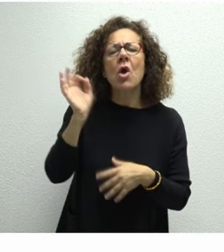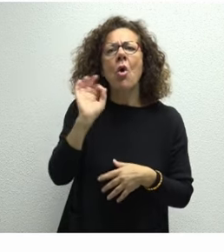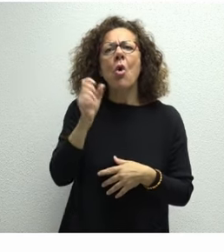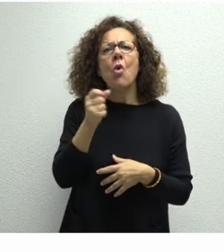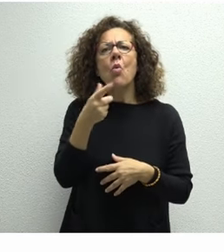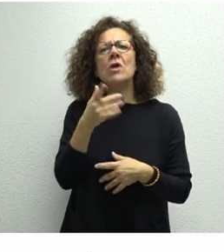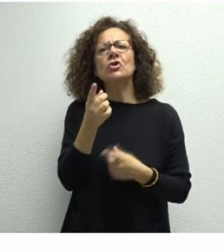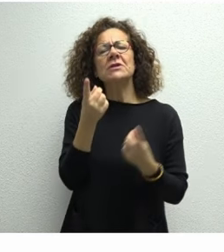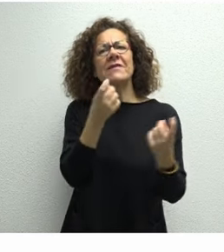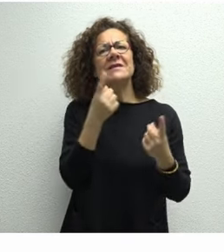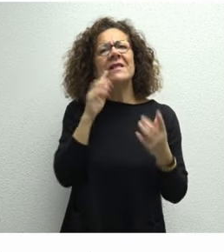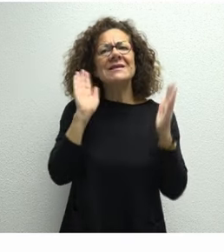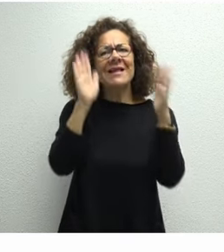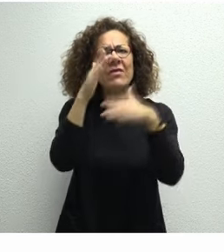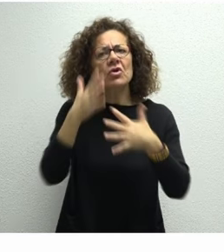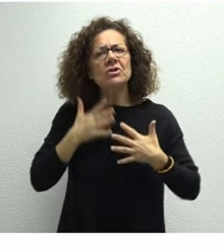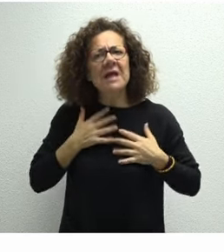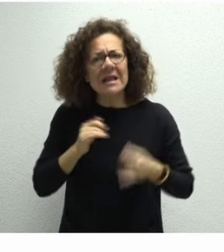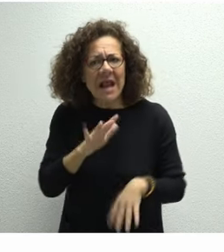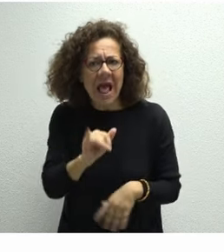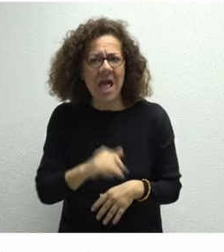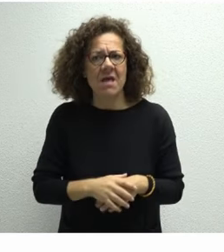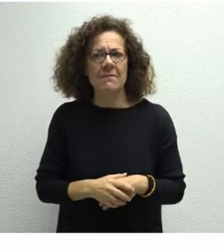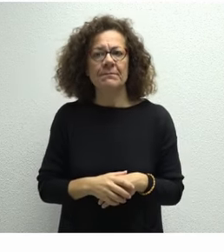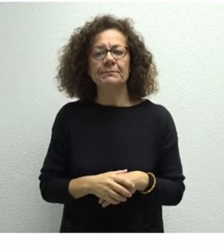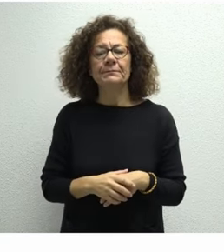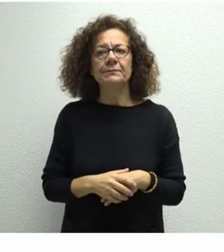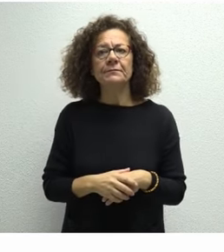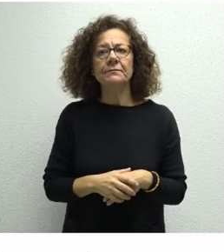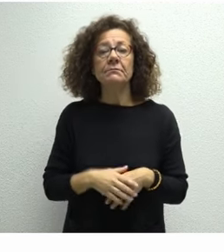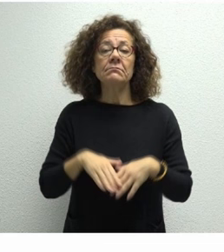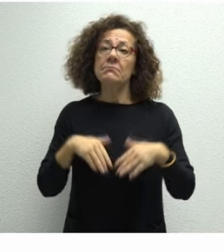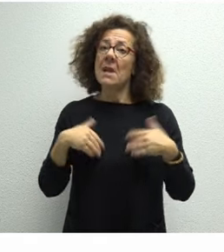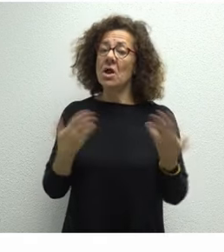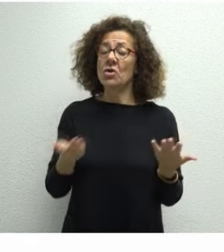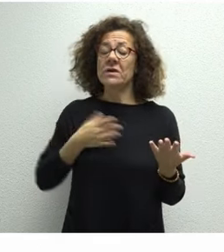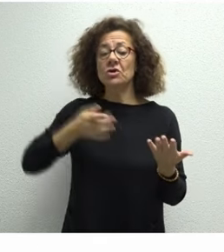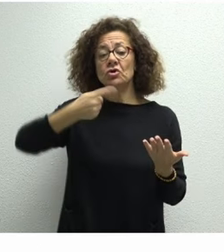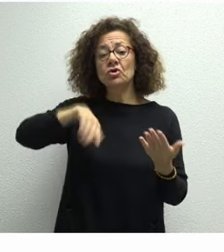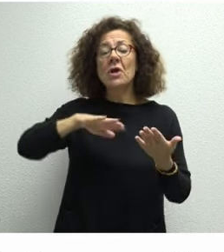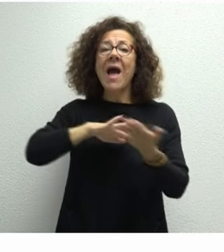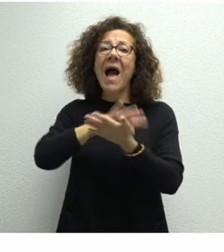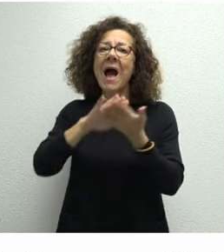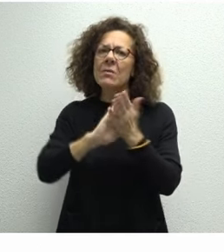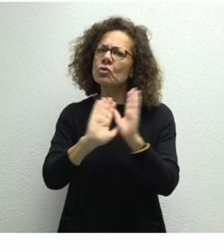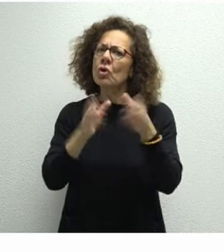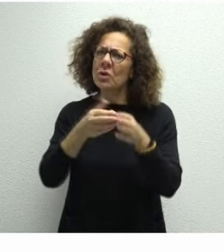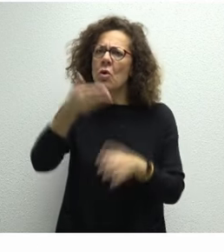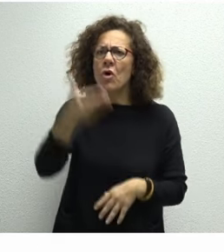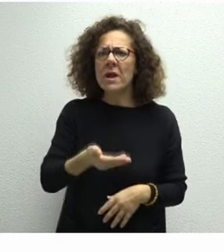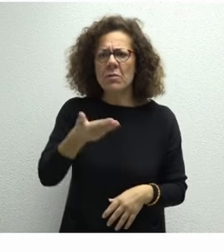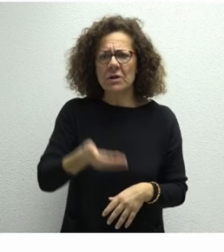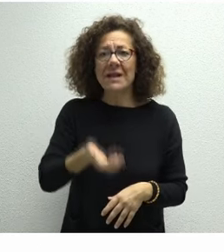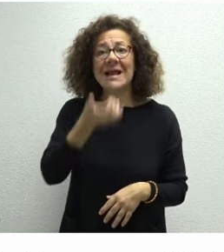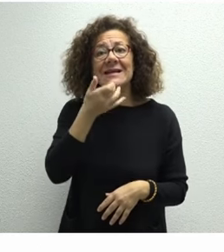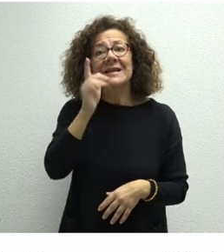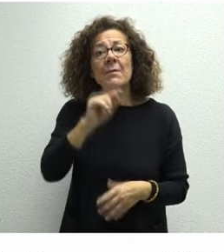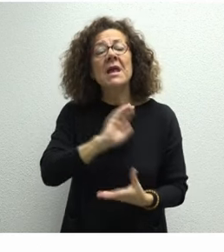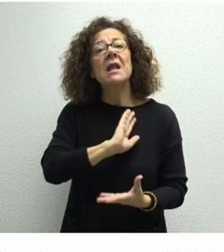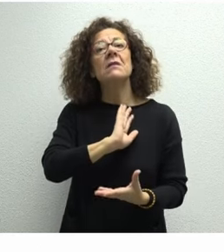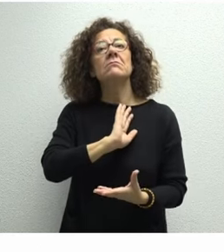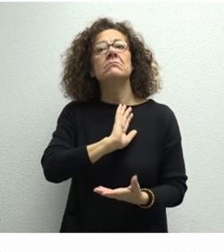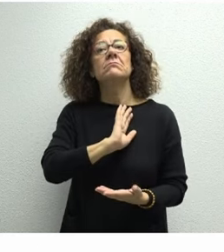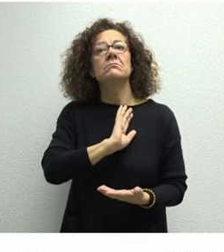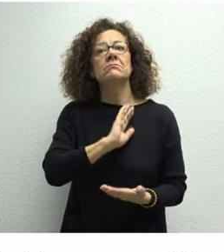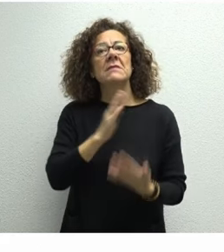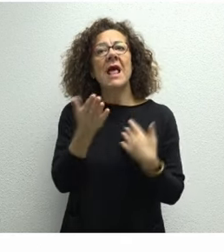tienen necesidades de atención sanitaria no eh Por tanto estamos hablando de un colectivo muy importante y si incluimos o